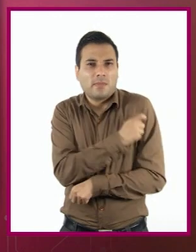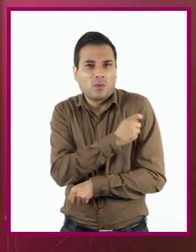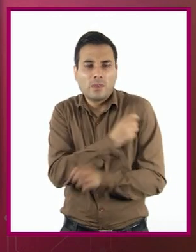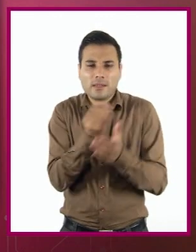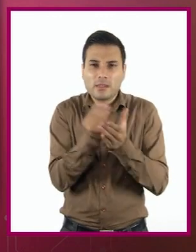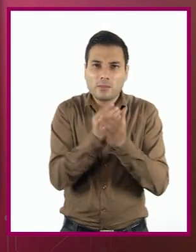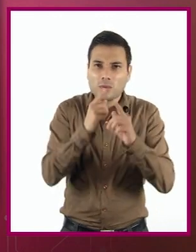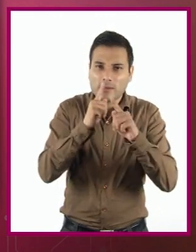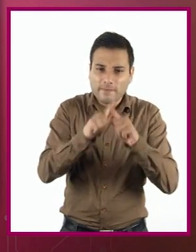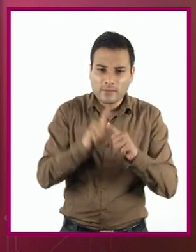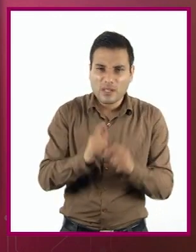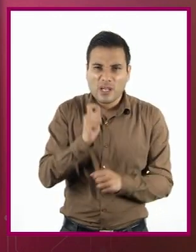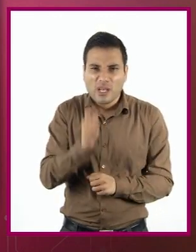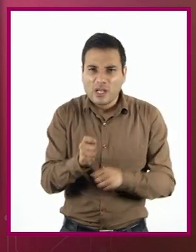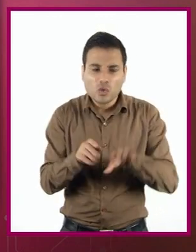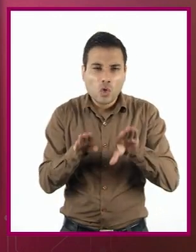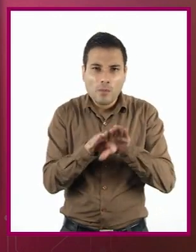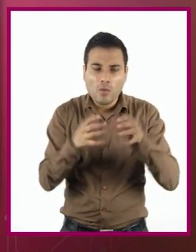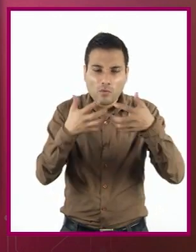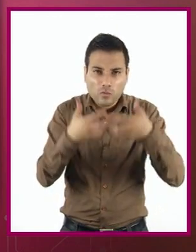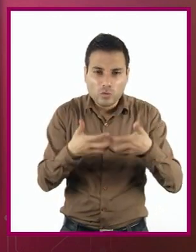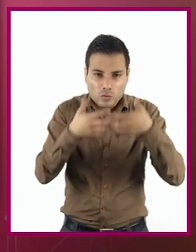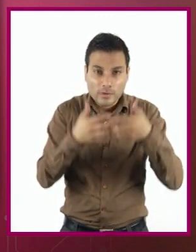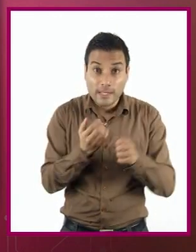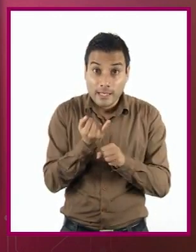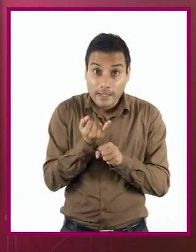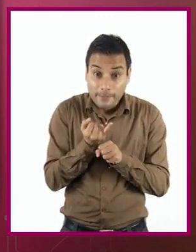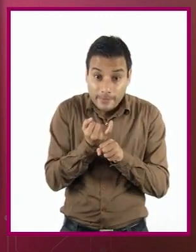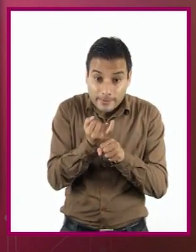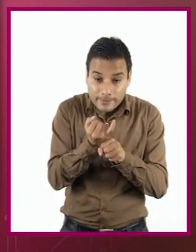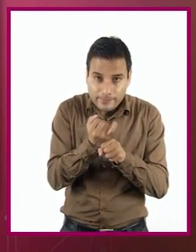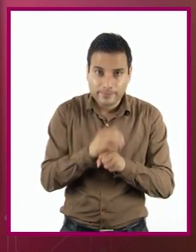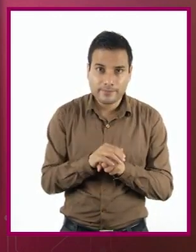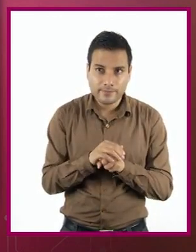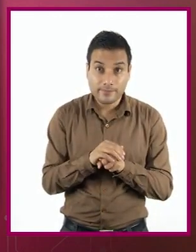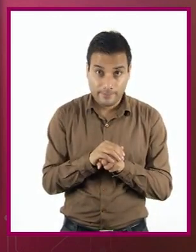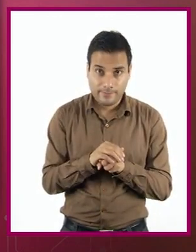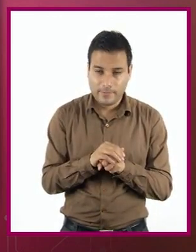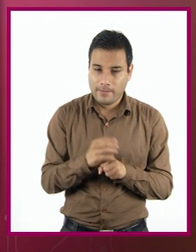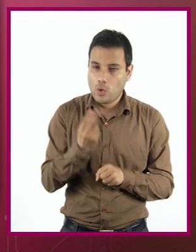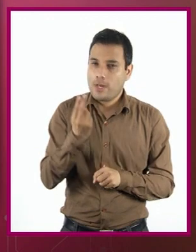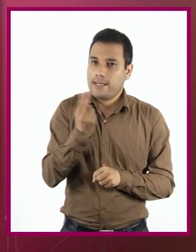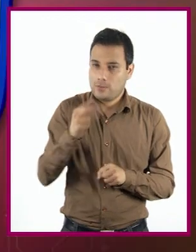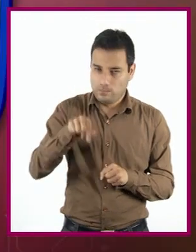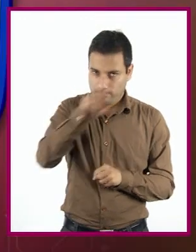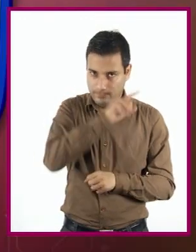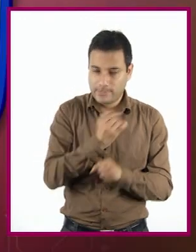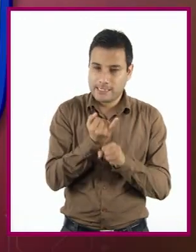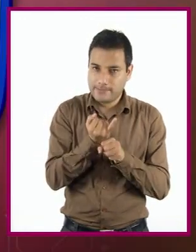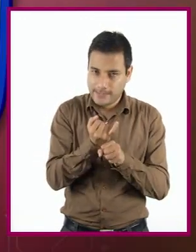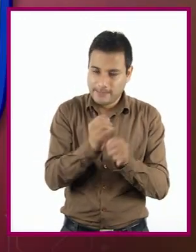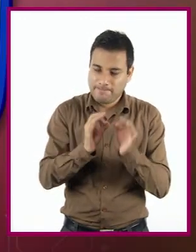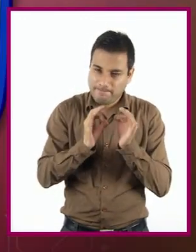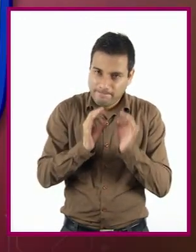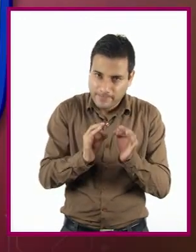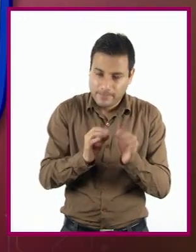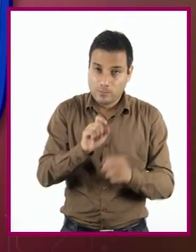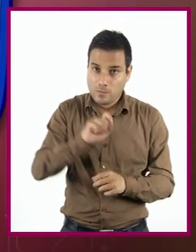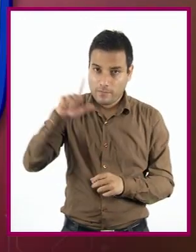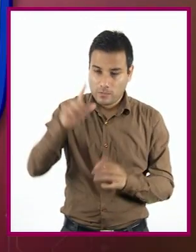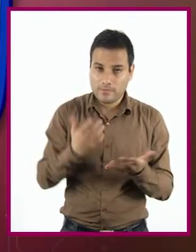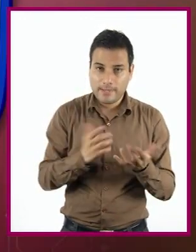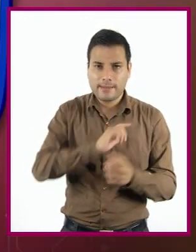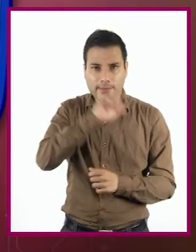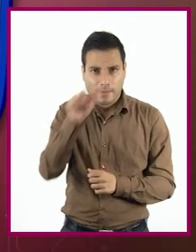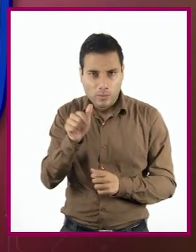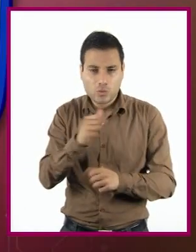y comparte esta información, que repito, debe de ser de fuentes confiables, comparte la